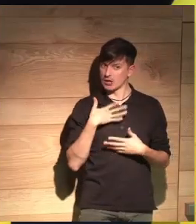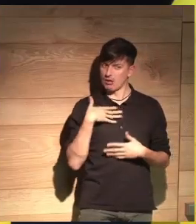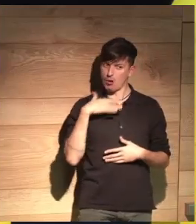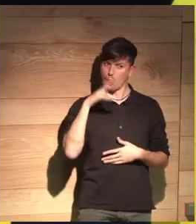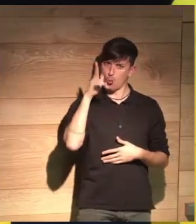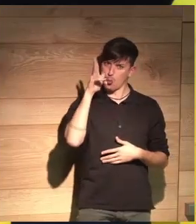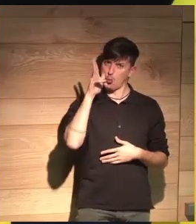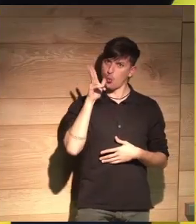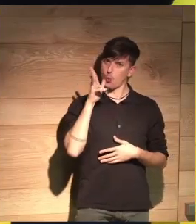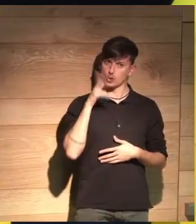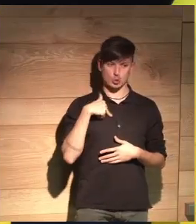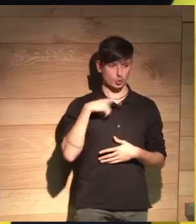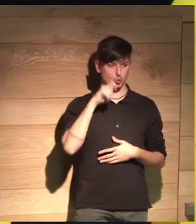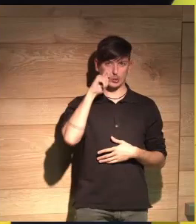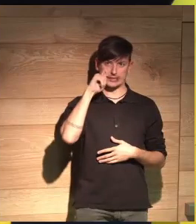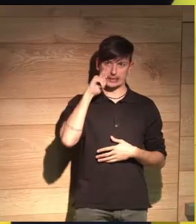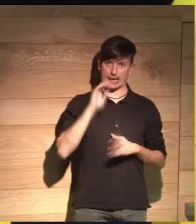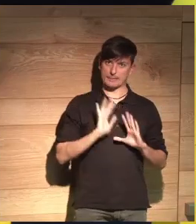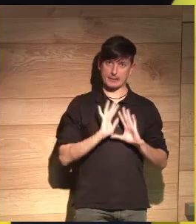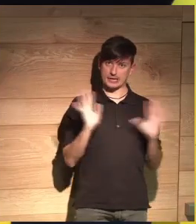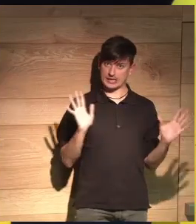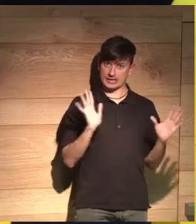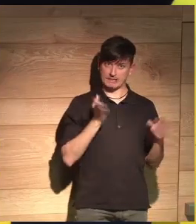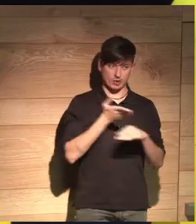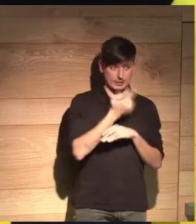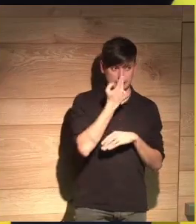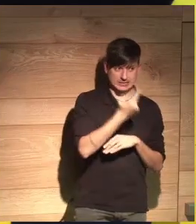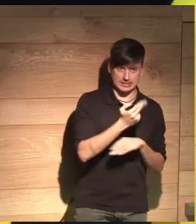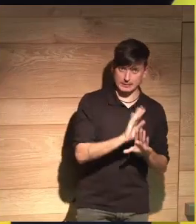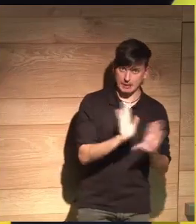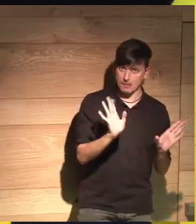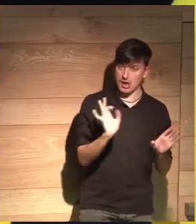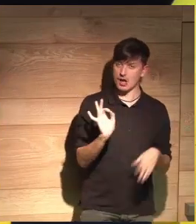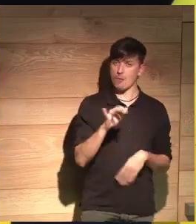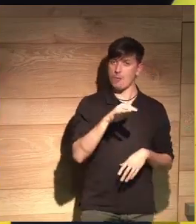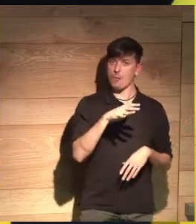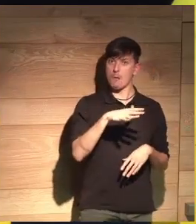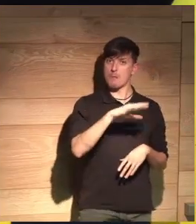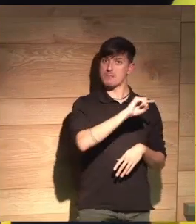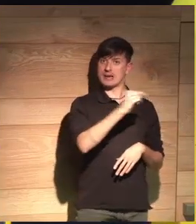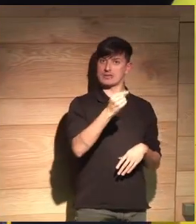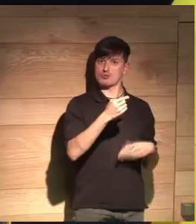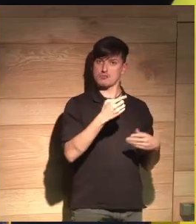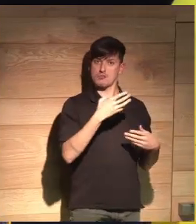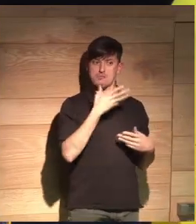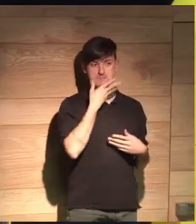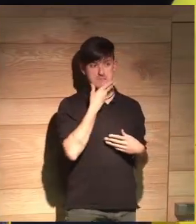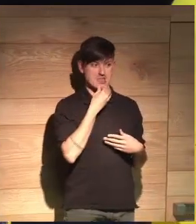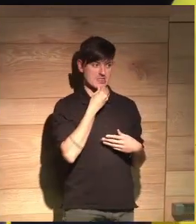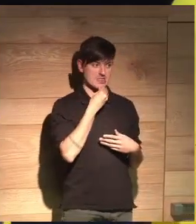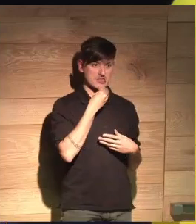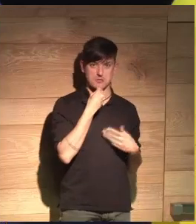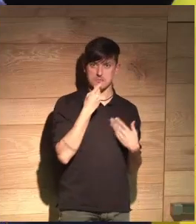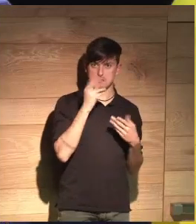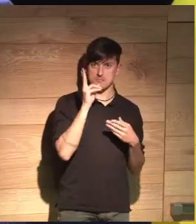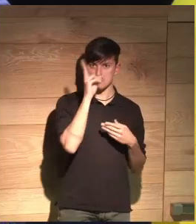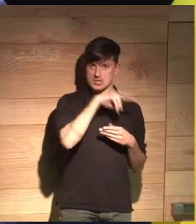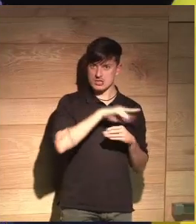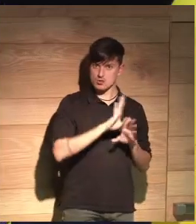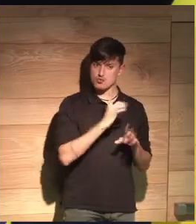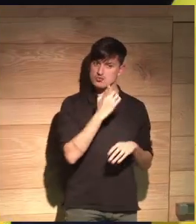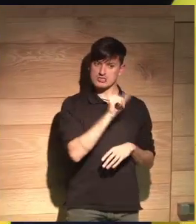de ser turista en la ciudad les será de rd tener tu voto tu apartamento muy bello y madrid y vivir solo pasar